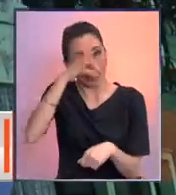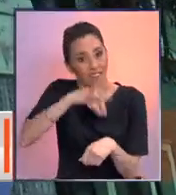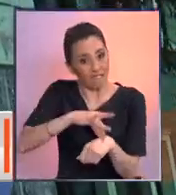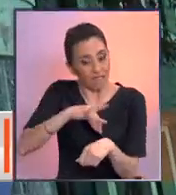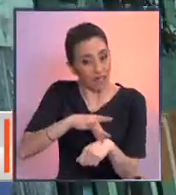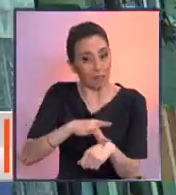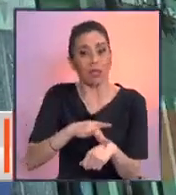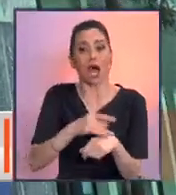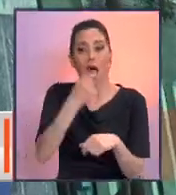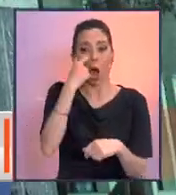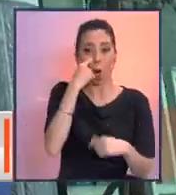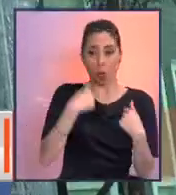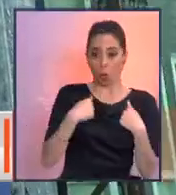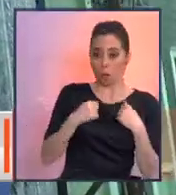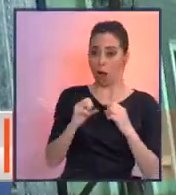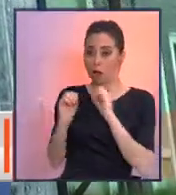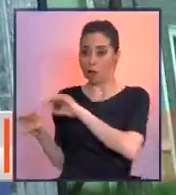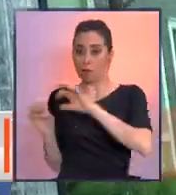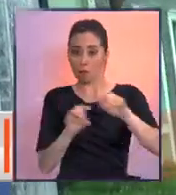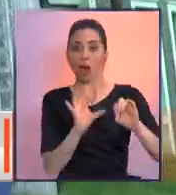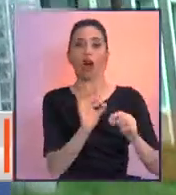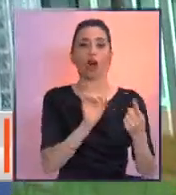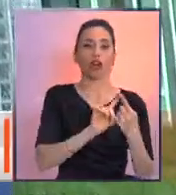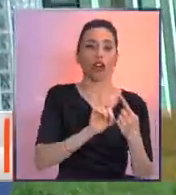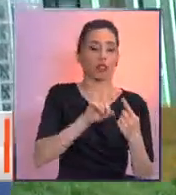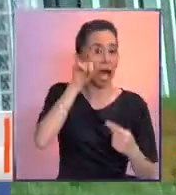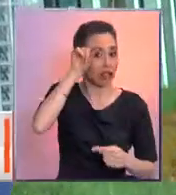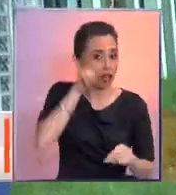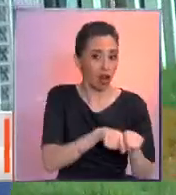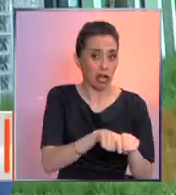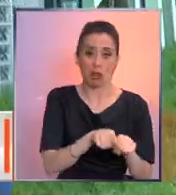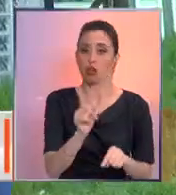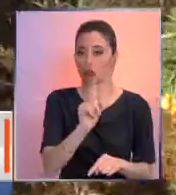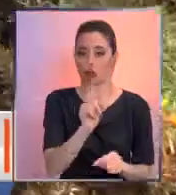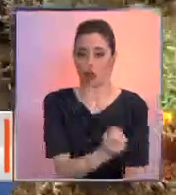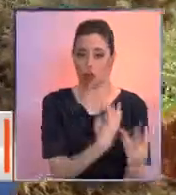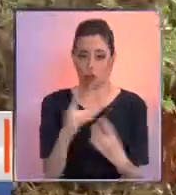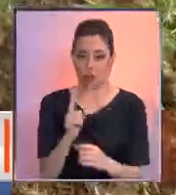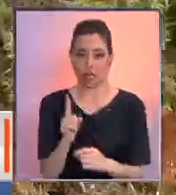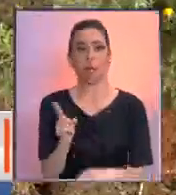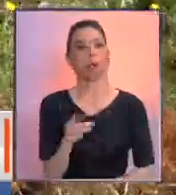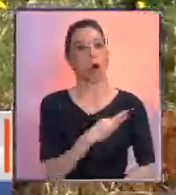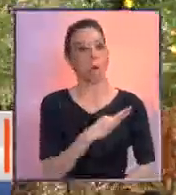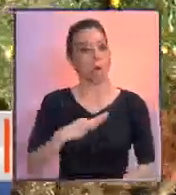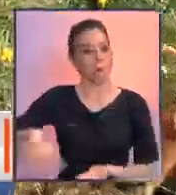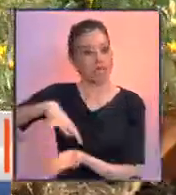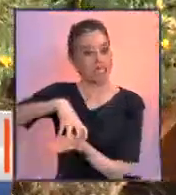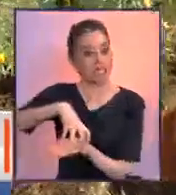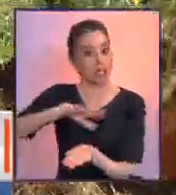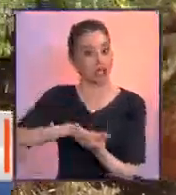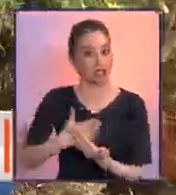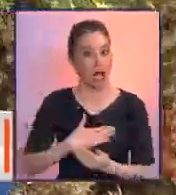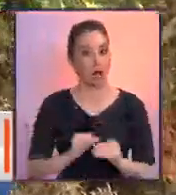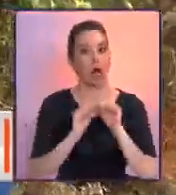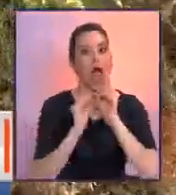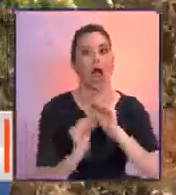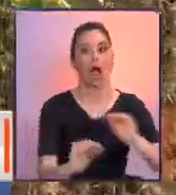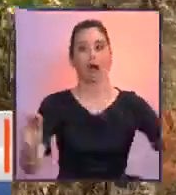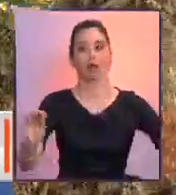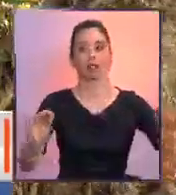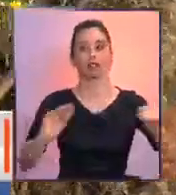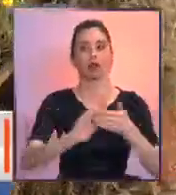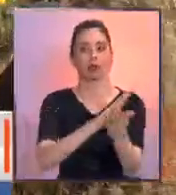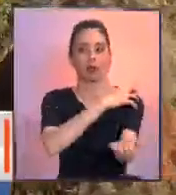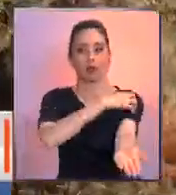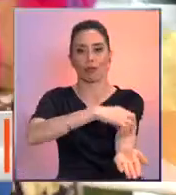se contagia por contacto con roedores ni con otras personas enfermas, el Ministerio de Salud ya emitió una alerta sanitaria para todo el